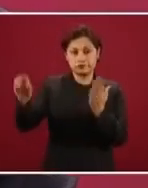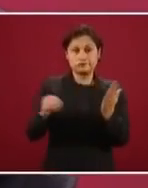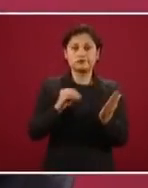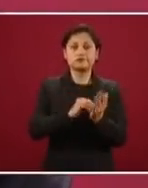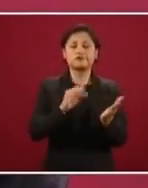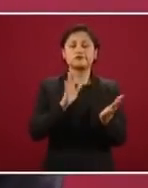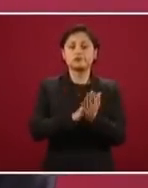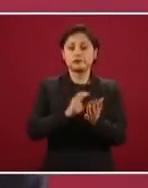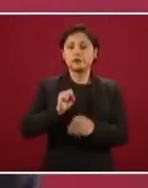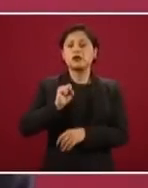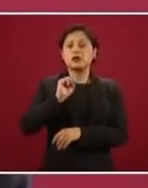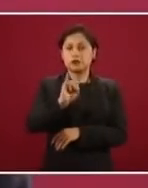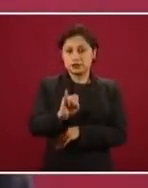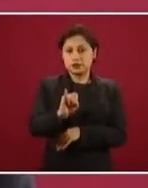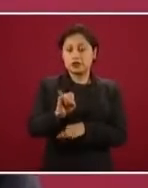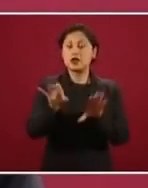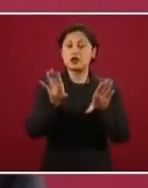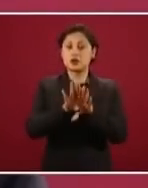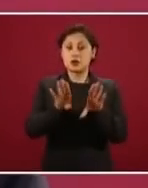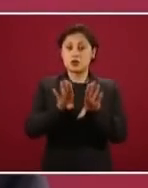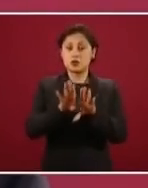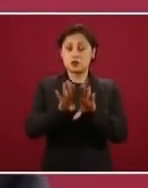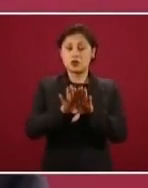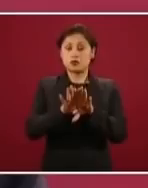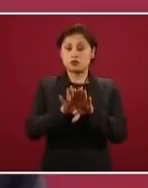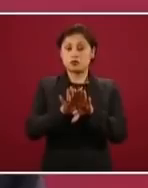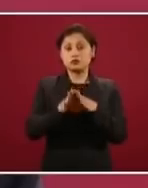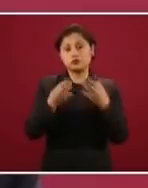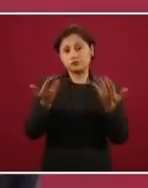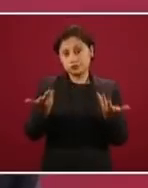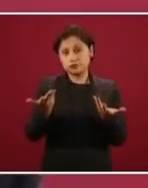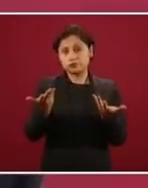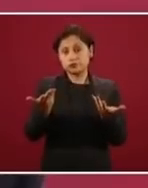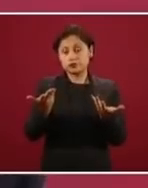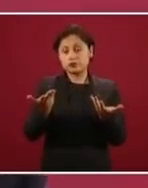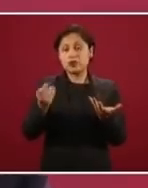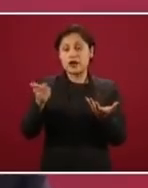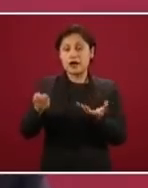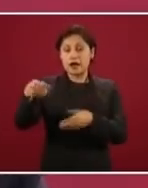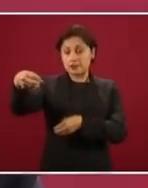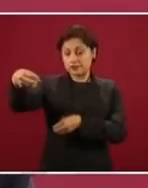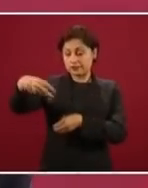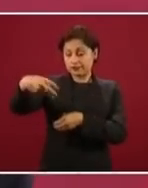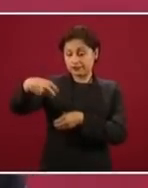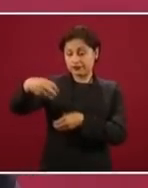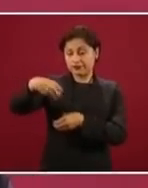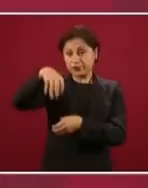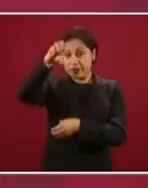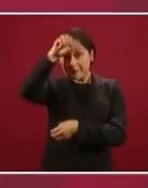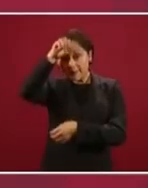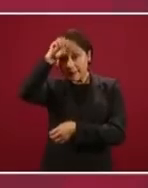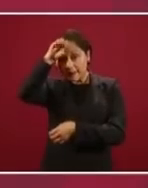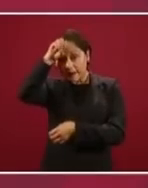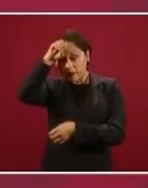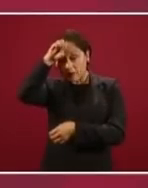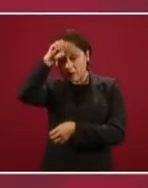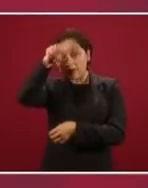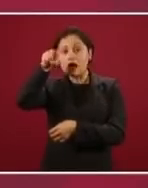de regresar el apoyo del fondo minero porque así